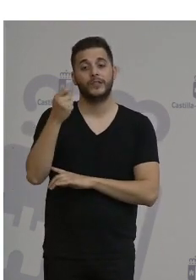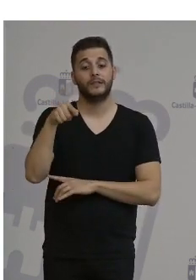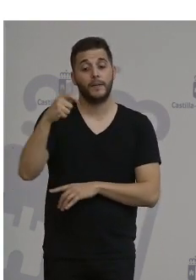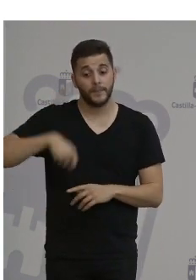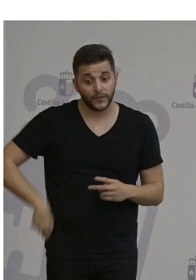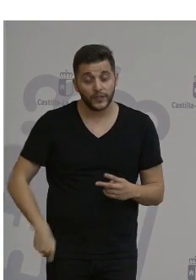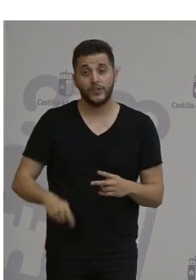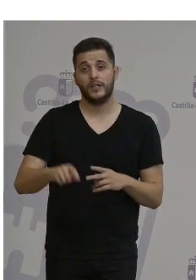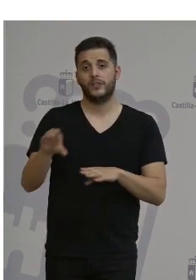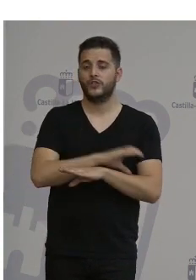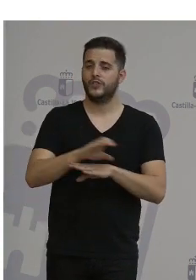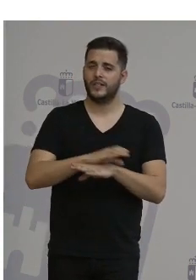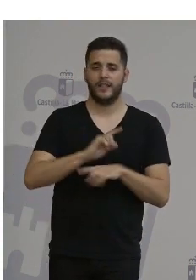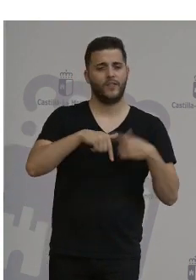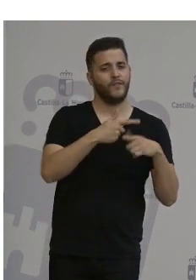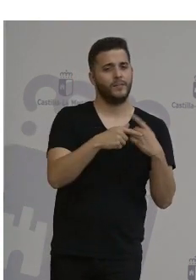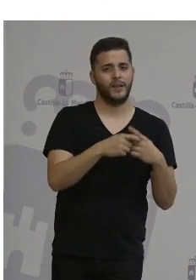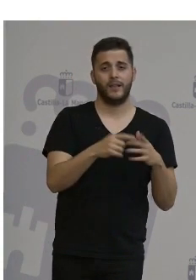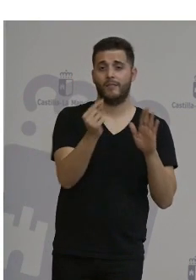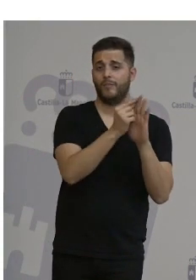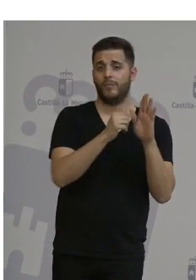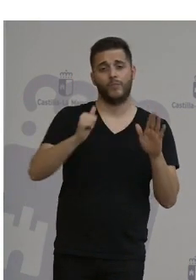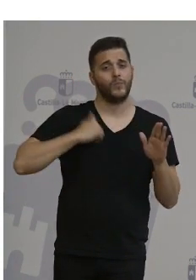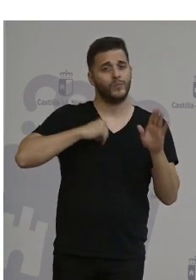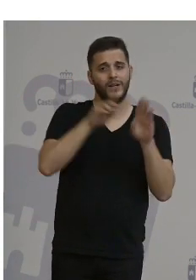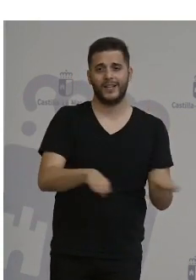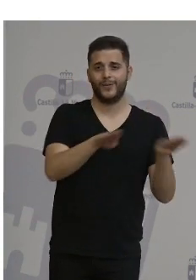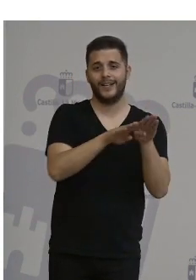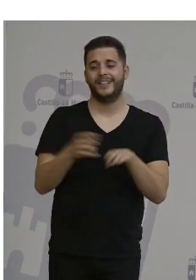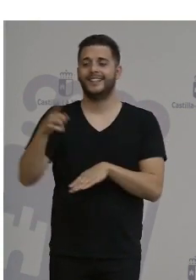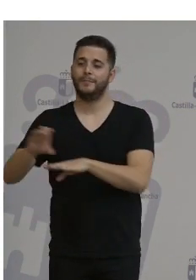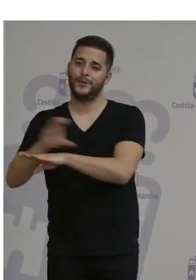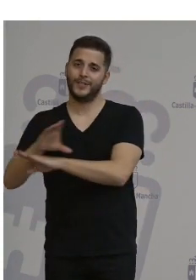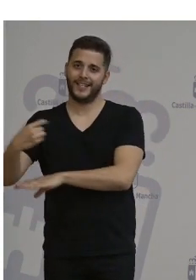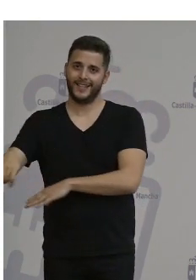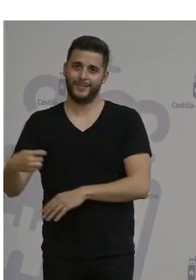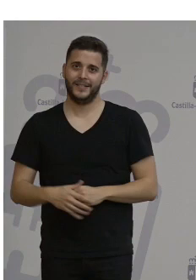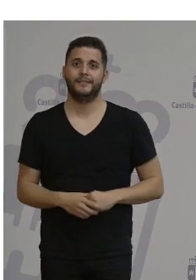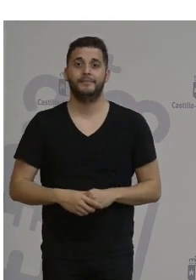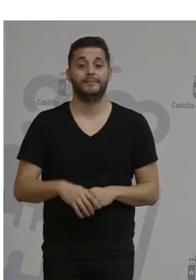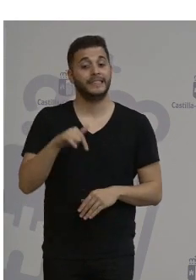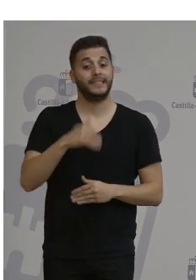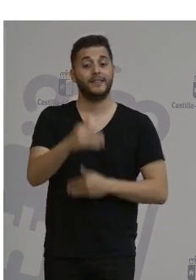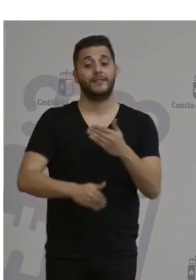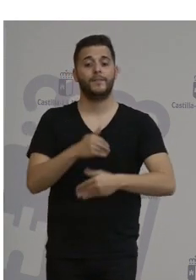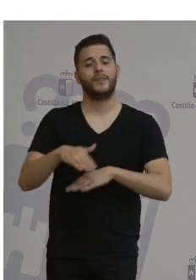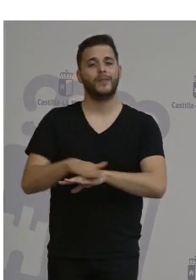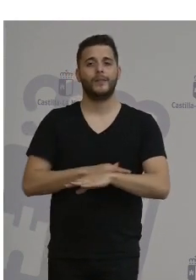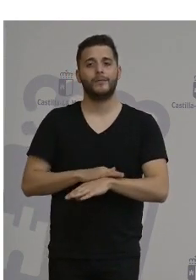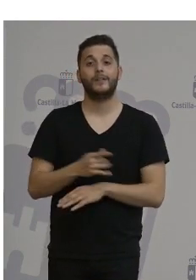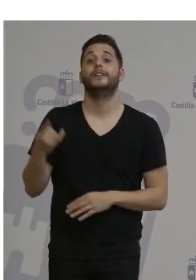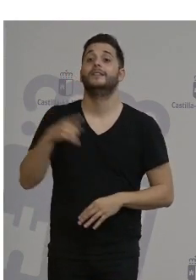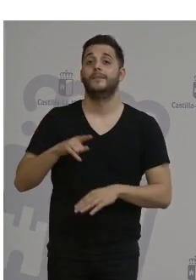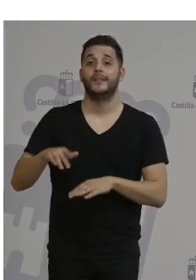la Consejería de Familia e Igualdad de Oportunidades y también de la Consejería de la Presidencia, de esta etapa de Gobierno y, por supuesto,